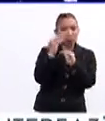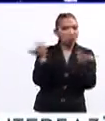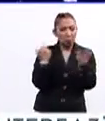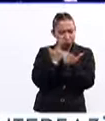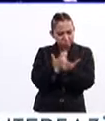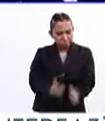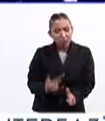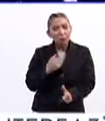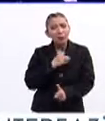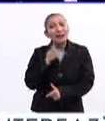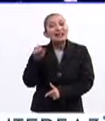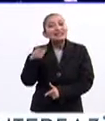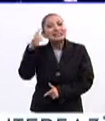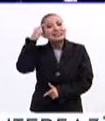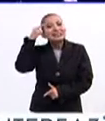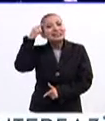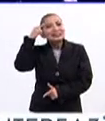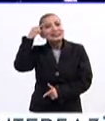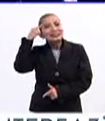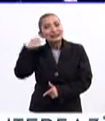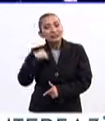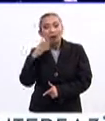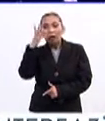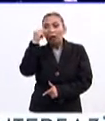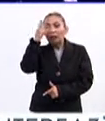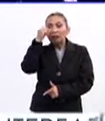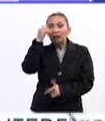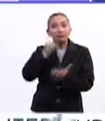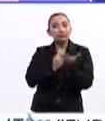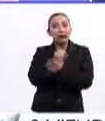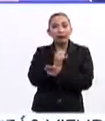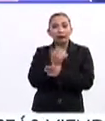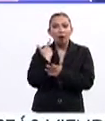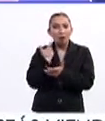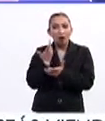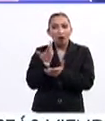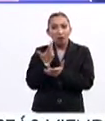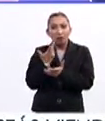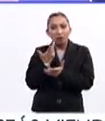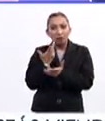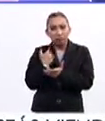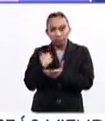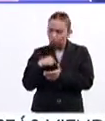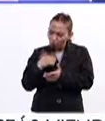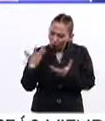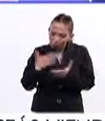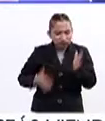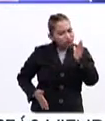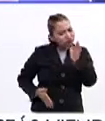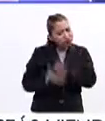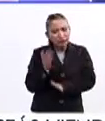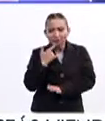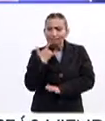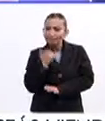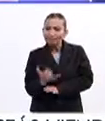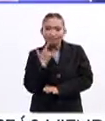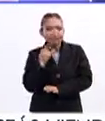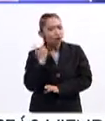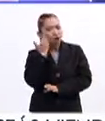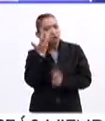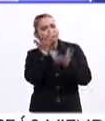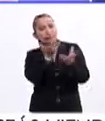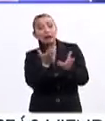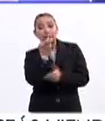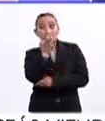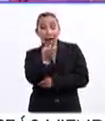Sino que yo creo que es una cuestión mental, una cuestión de decisión, agarrar las armas e ir, ¿no? E ir a donde tú quieres,